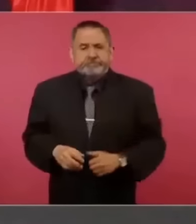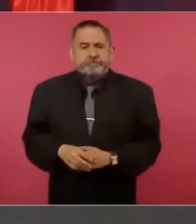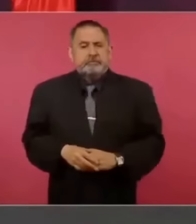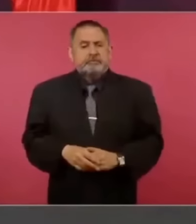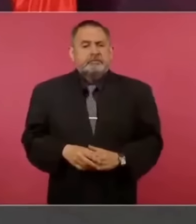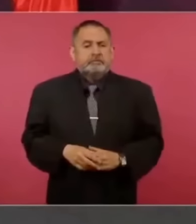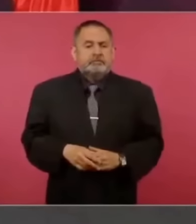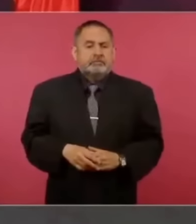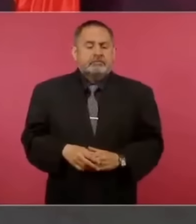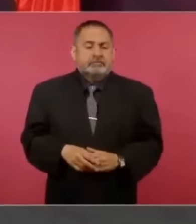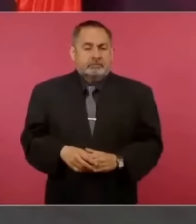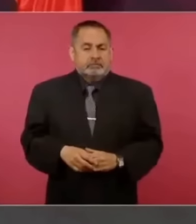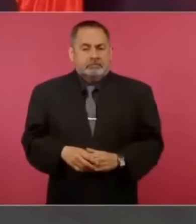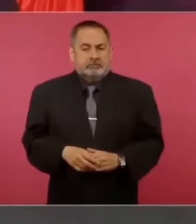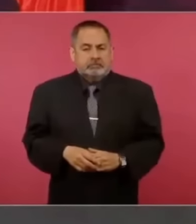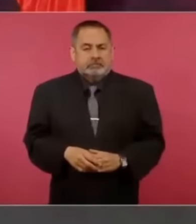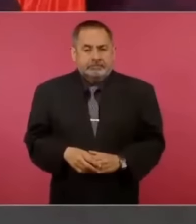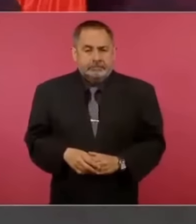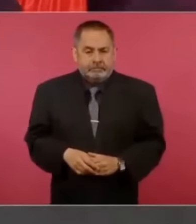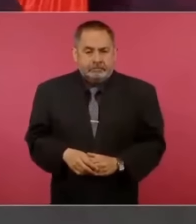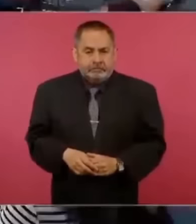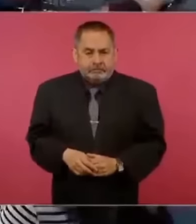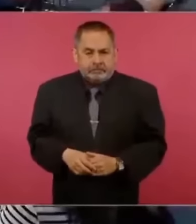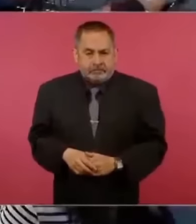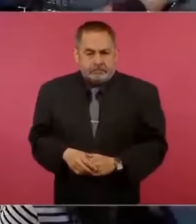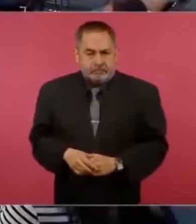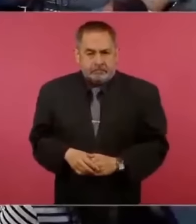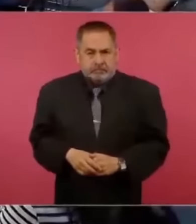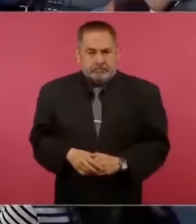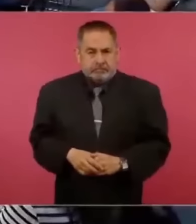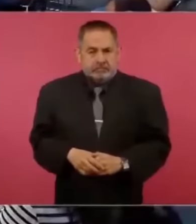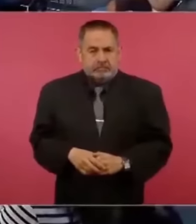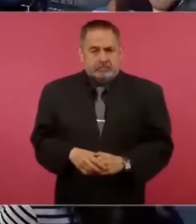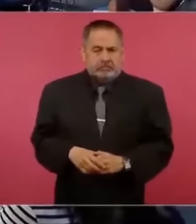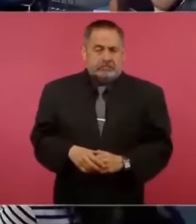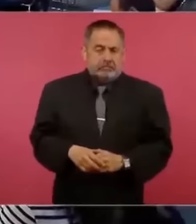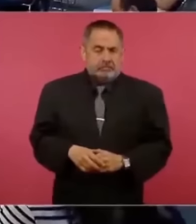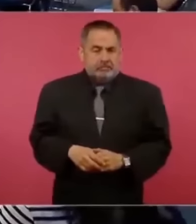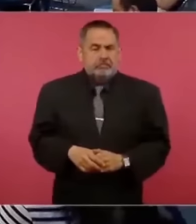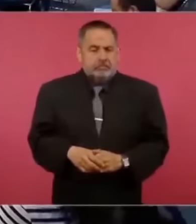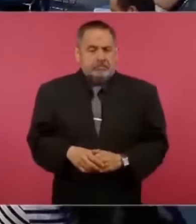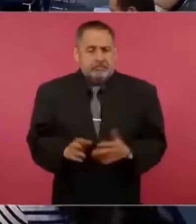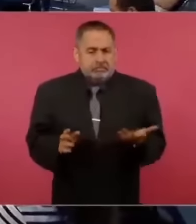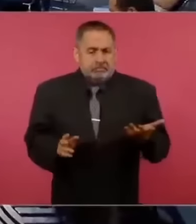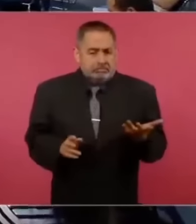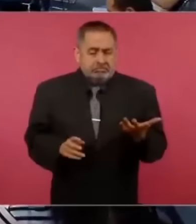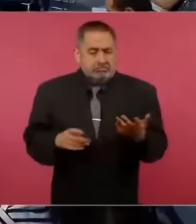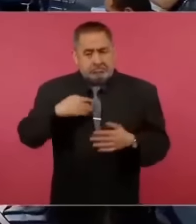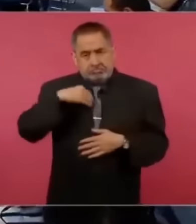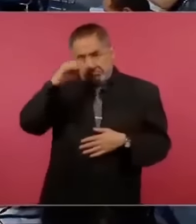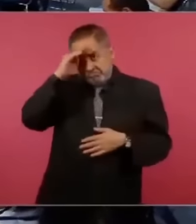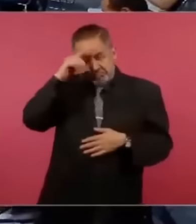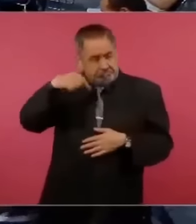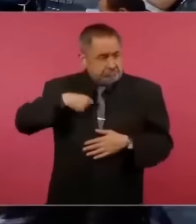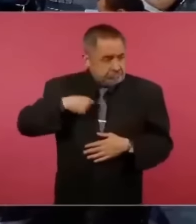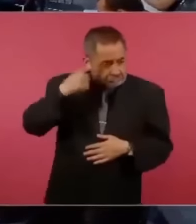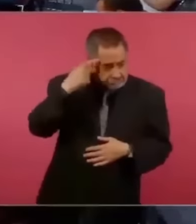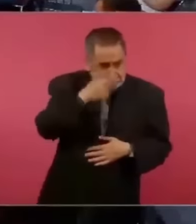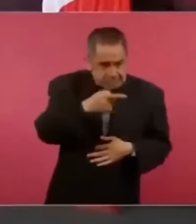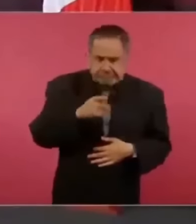Sí, dijo que esta posibilidad de hecho no estaba para ellos contemplada. Sí, pues tampoco está contemplado para nosotros